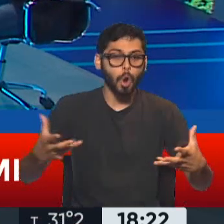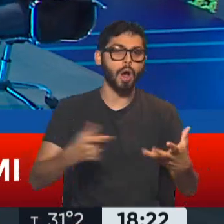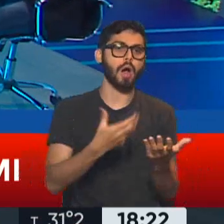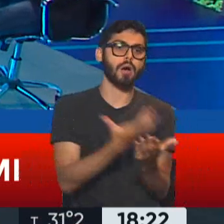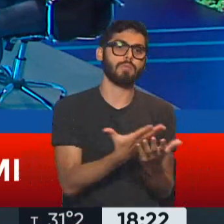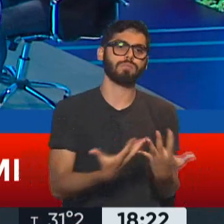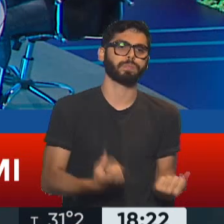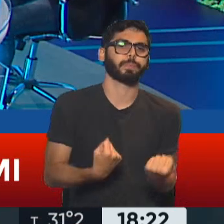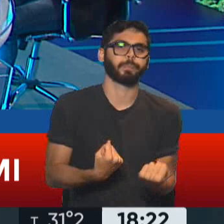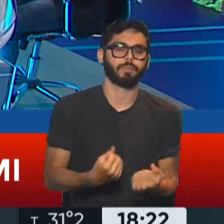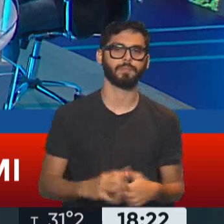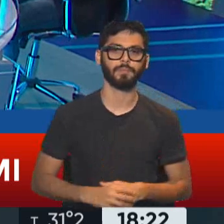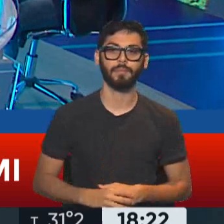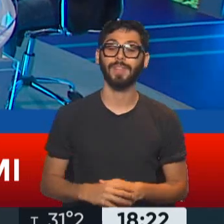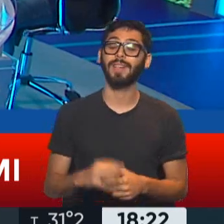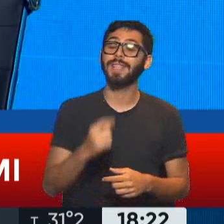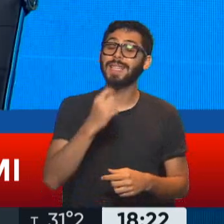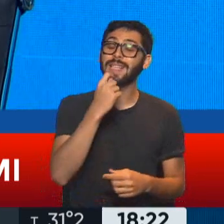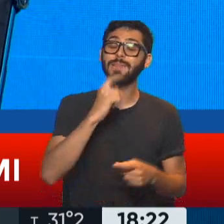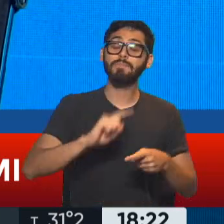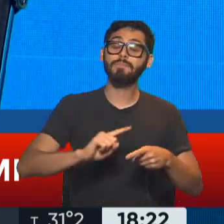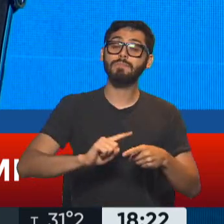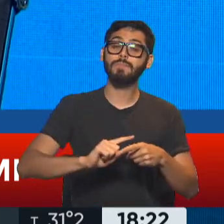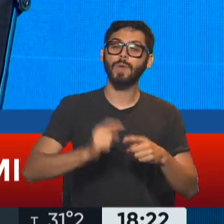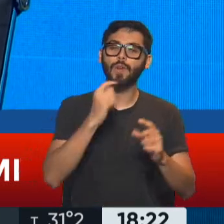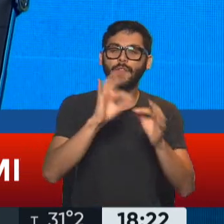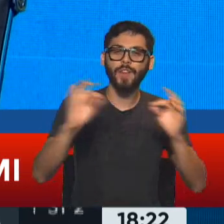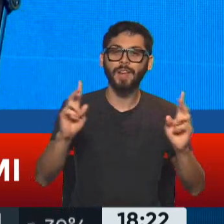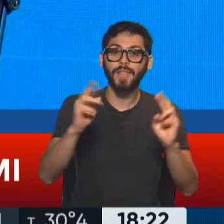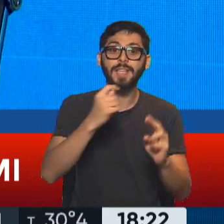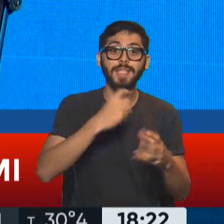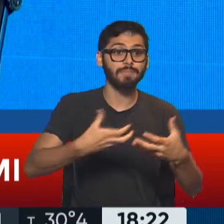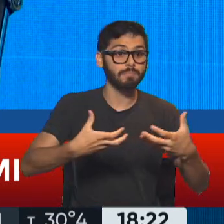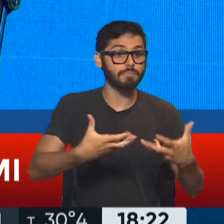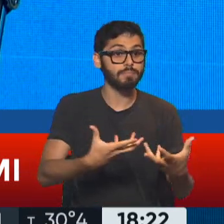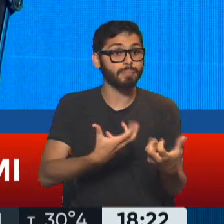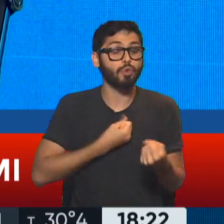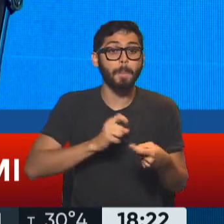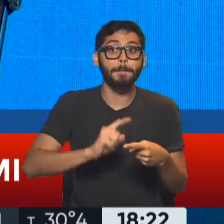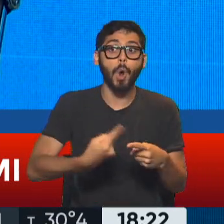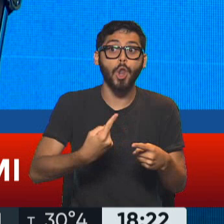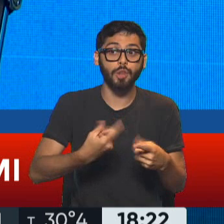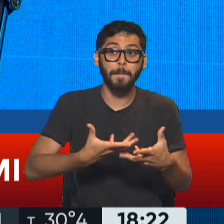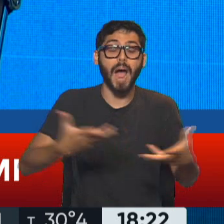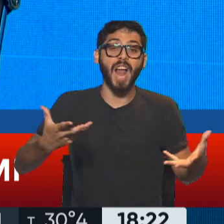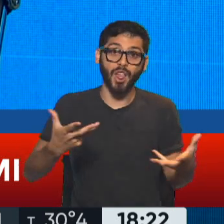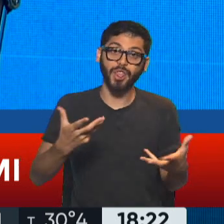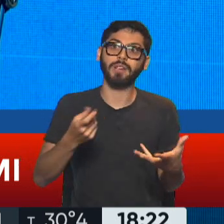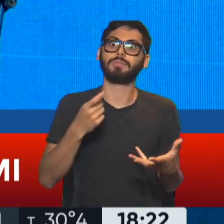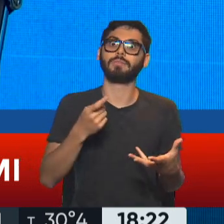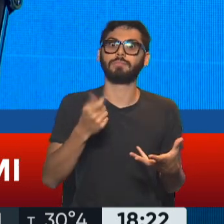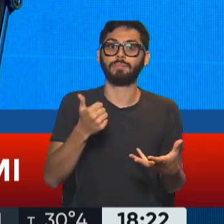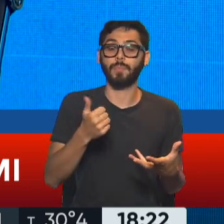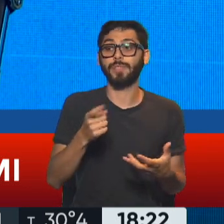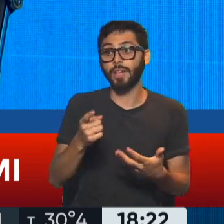Si el apoyo político, me voy a recortar la frase, es más amplio. Lo que se necesita ahora, sin lugar a dudas, es que haya realmente consenso,